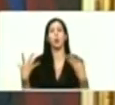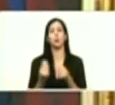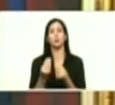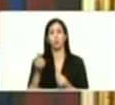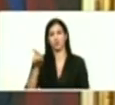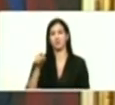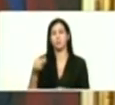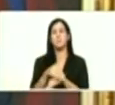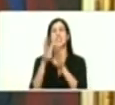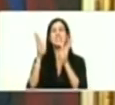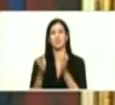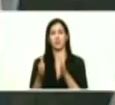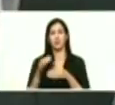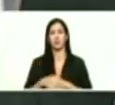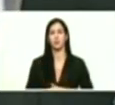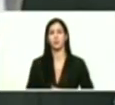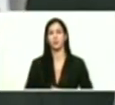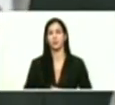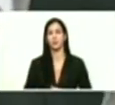¿verdad?